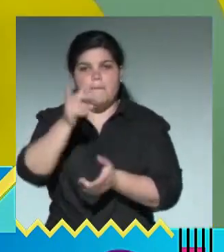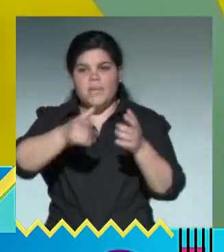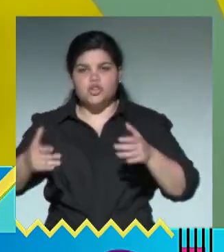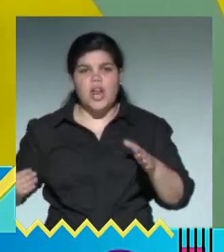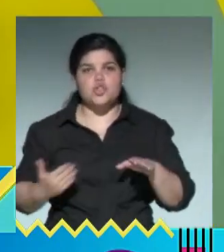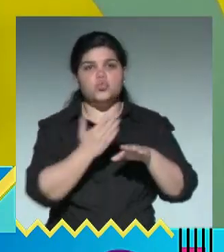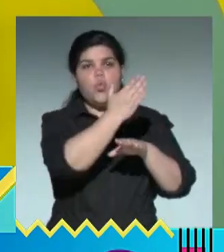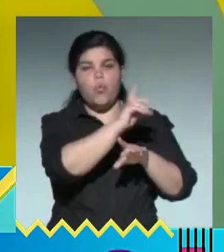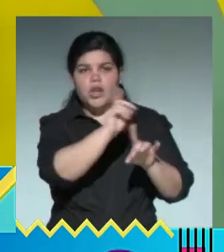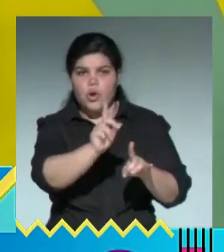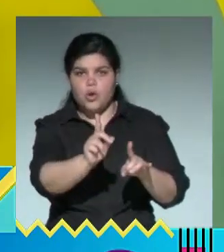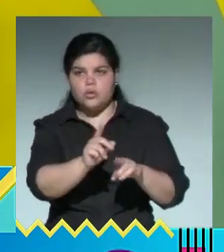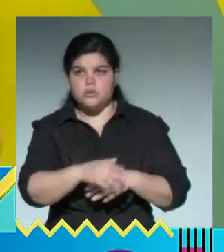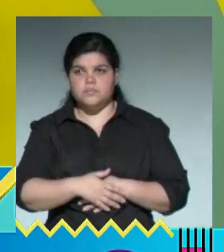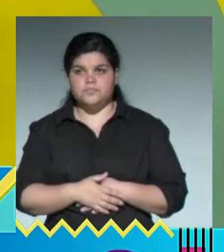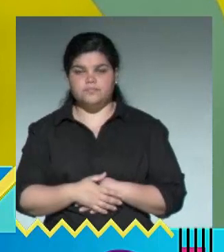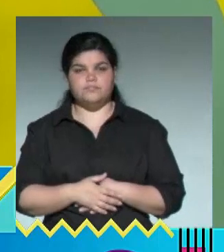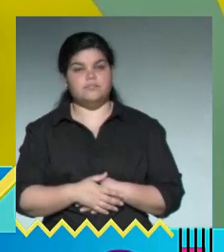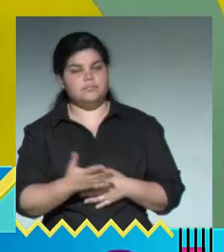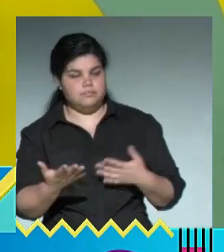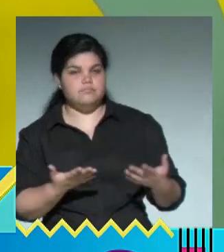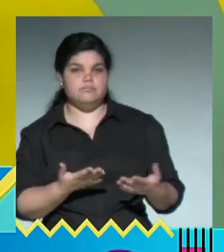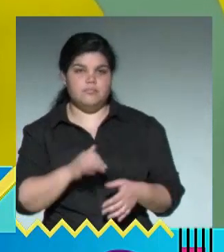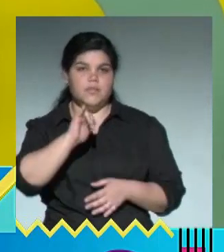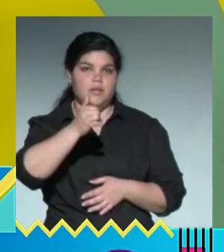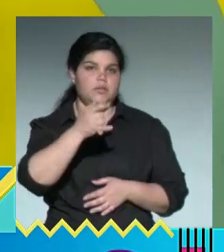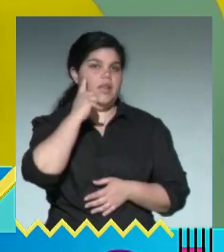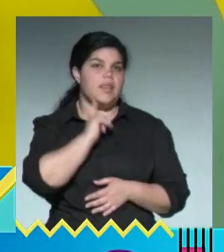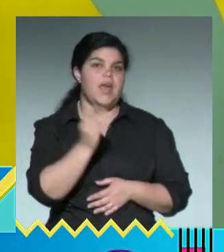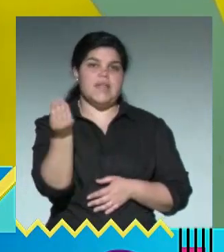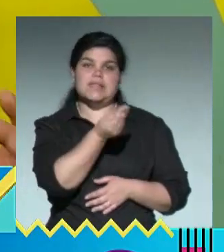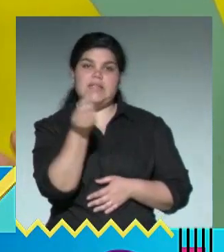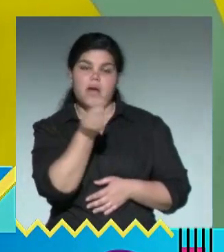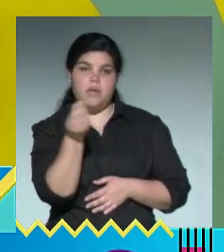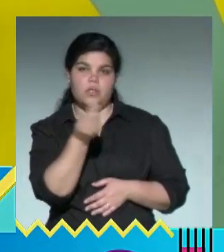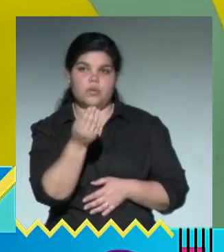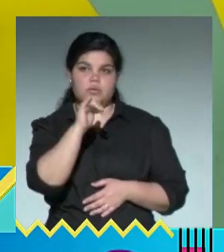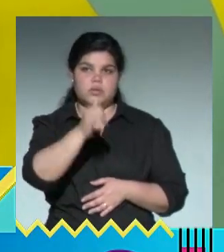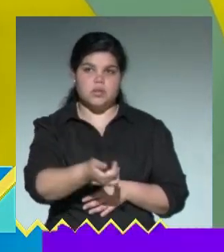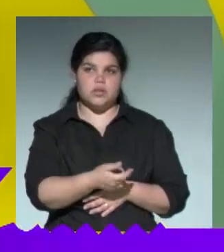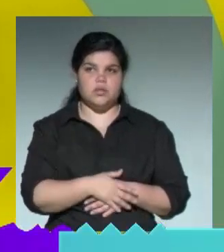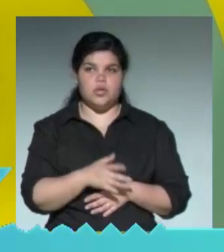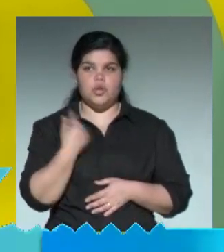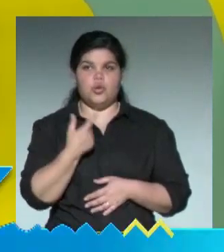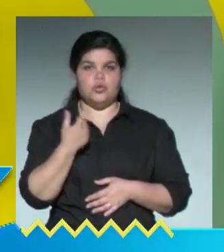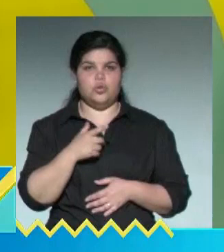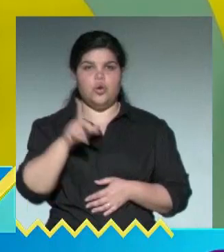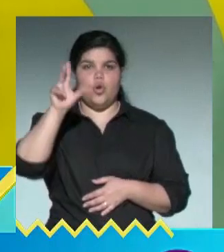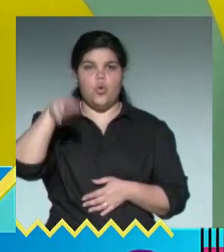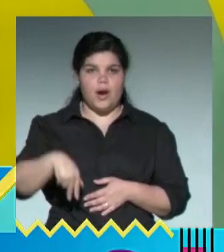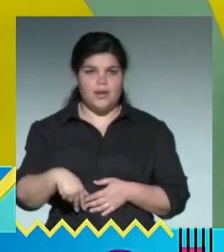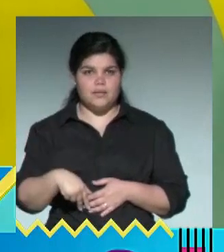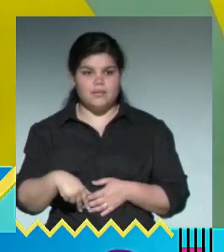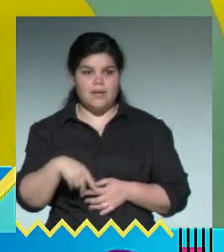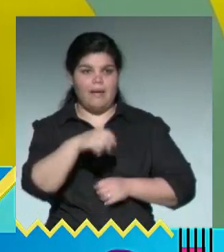Y uno de los conflictos que tuvimos el sábado fue por los movimientos que tuvimos que realizar nosotros desde Luján hasta esta